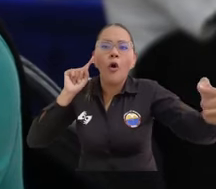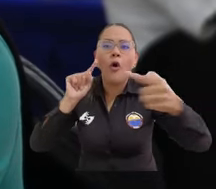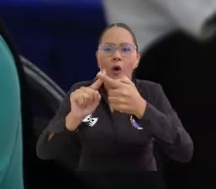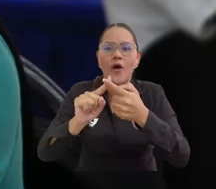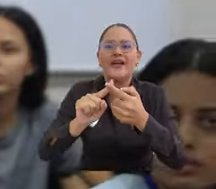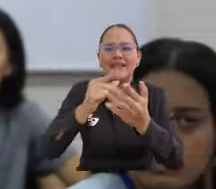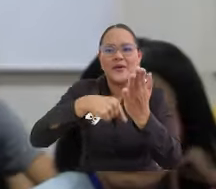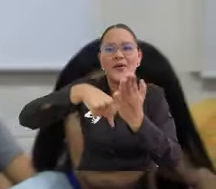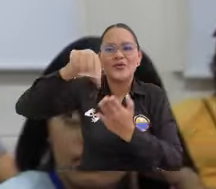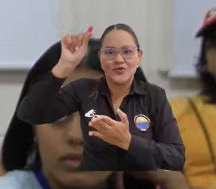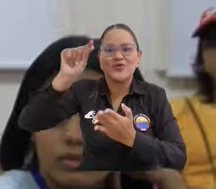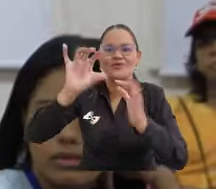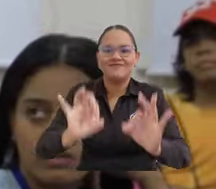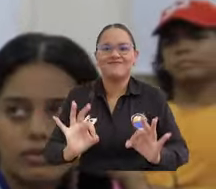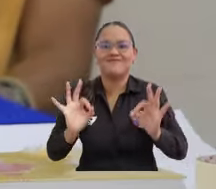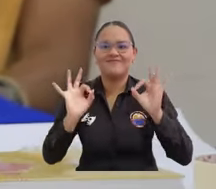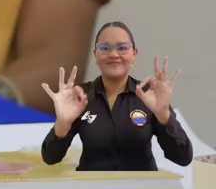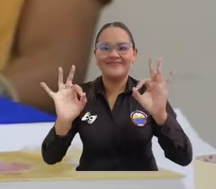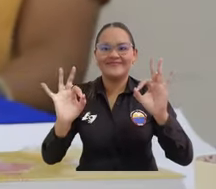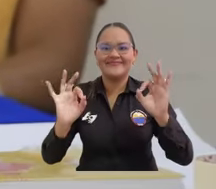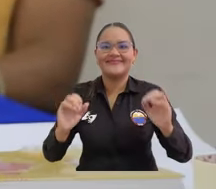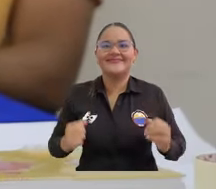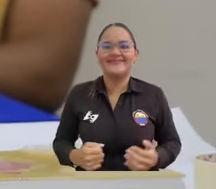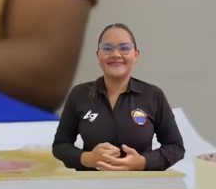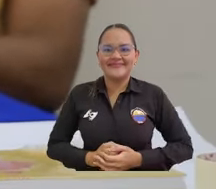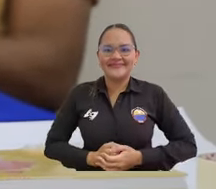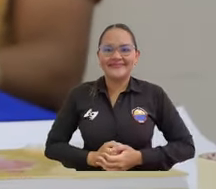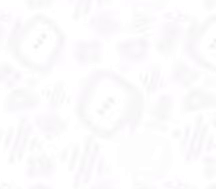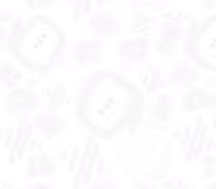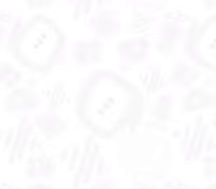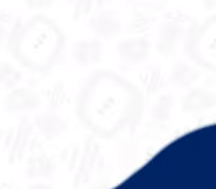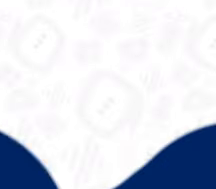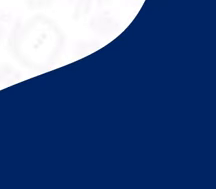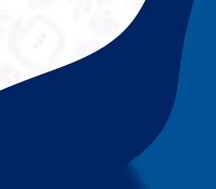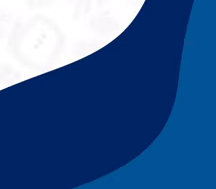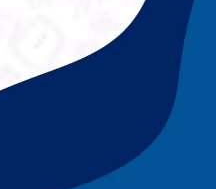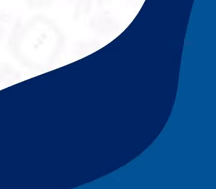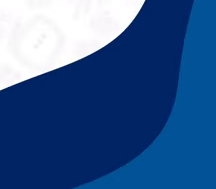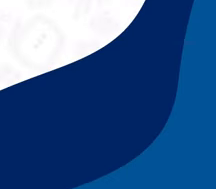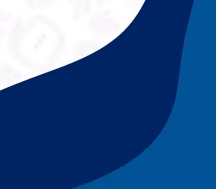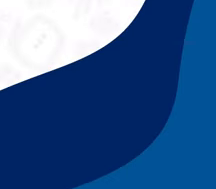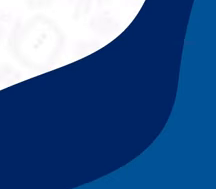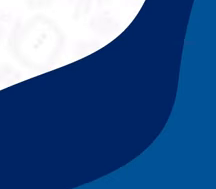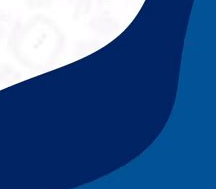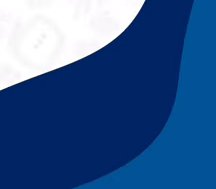de autoevaluación con fines de acreditación institucional en alta calidad.